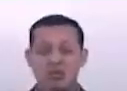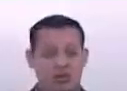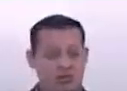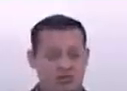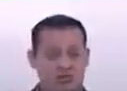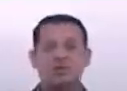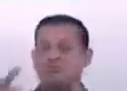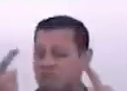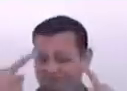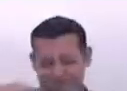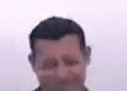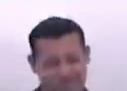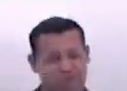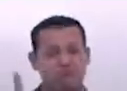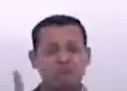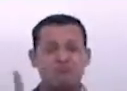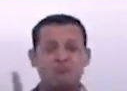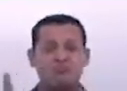a continuar.